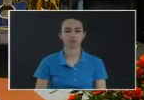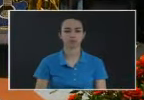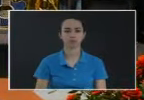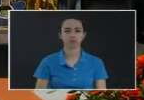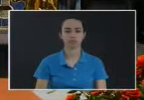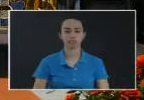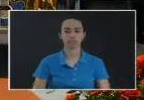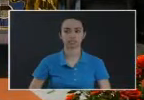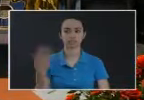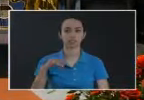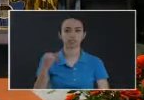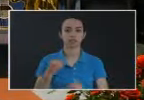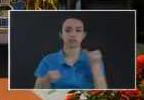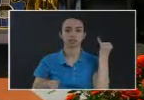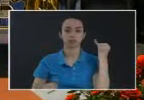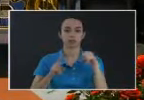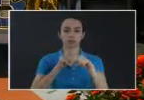Se me está yendo el tiempo.